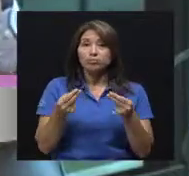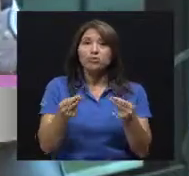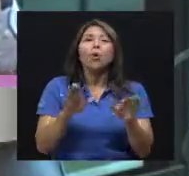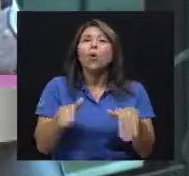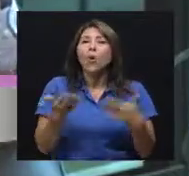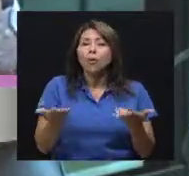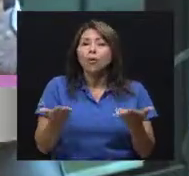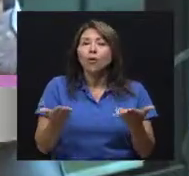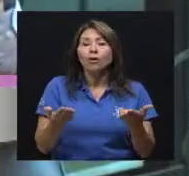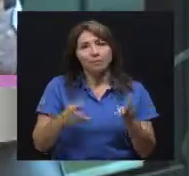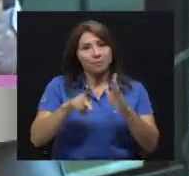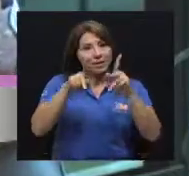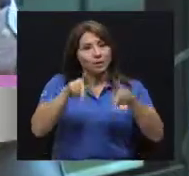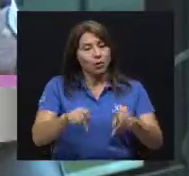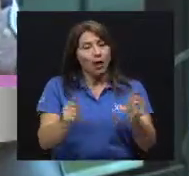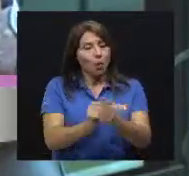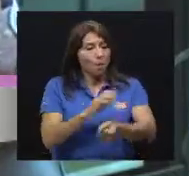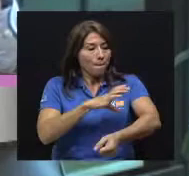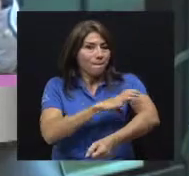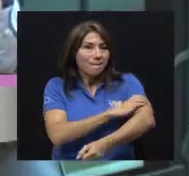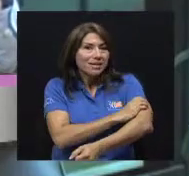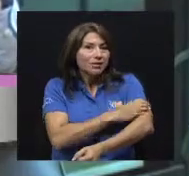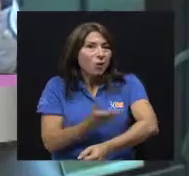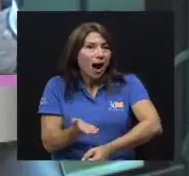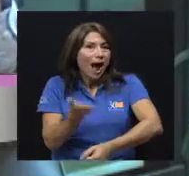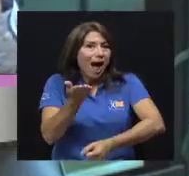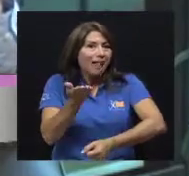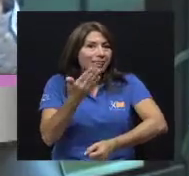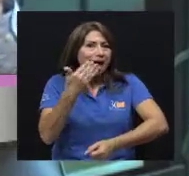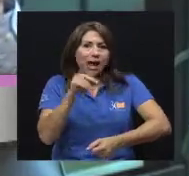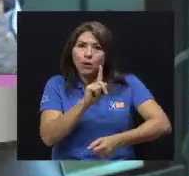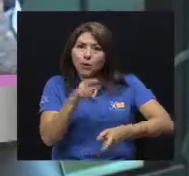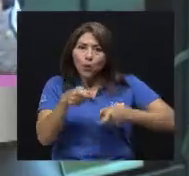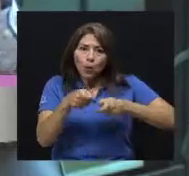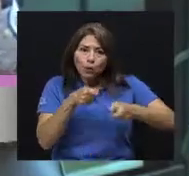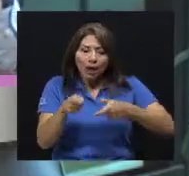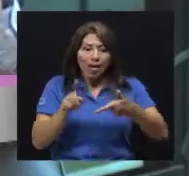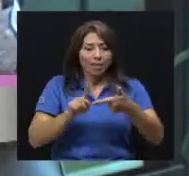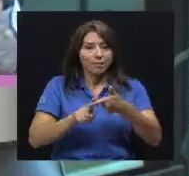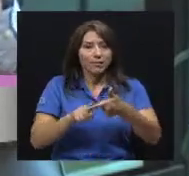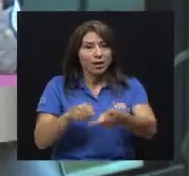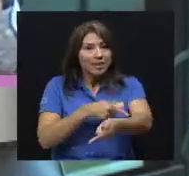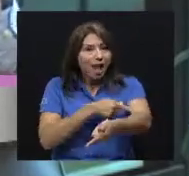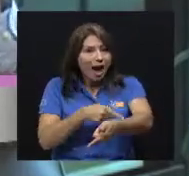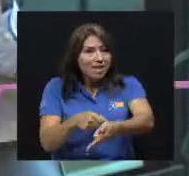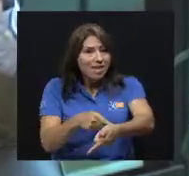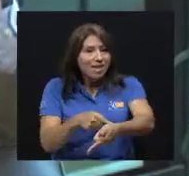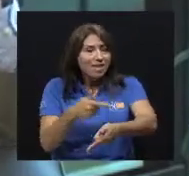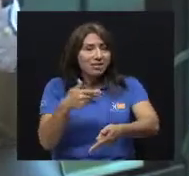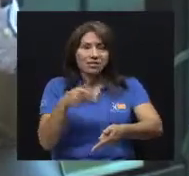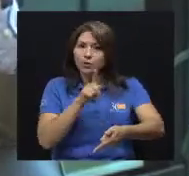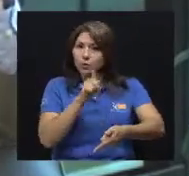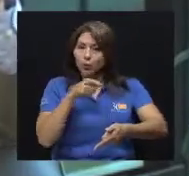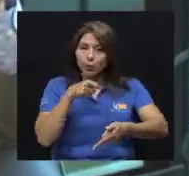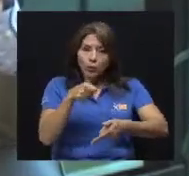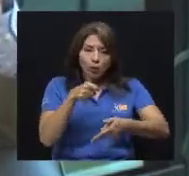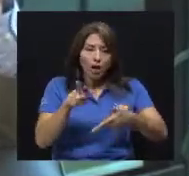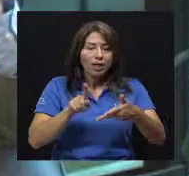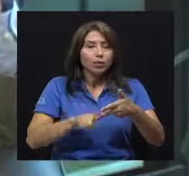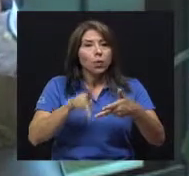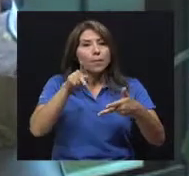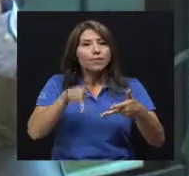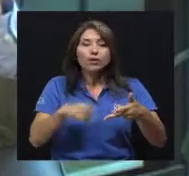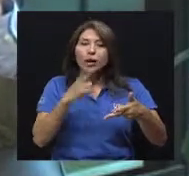acelera el hecho de que el paciente tenga presión alta y esté mal controlada, que tenga diabetes y esté mal controlada, que fume y que